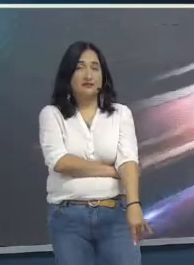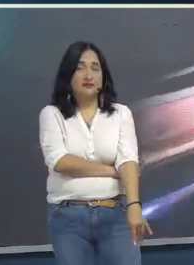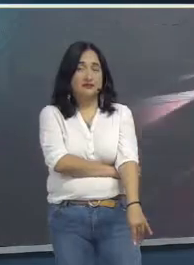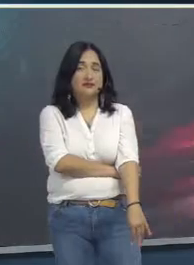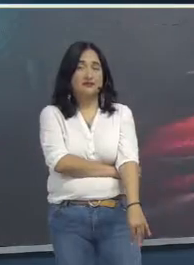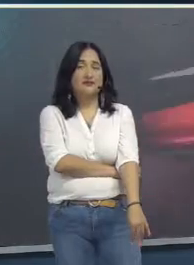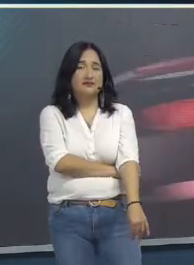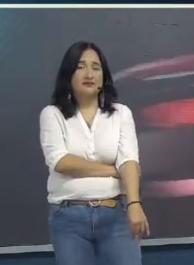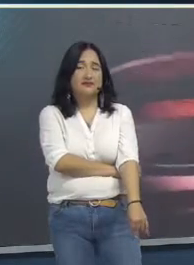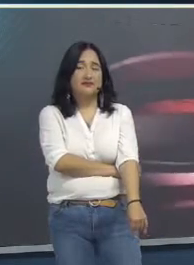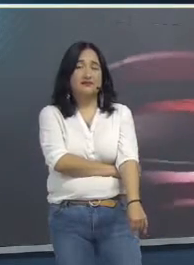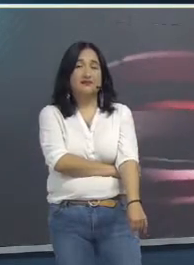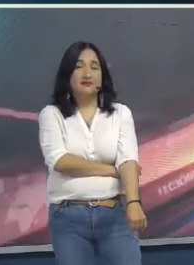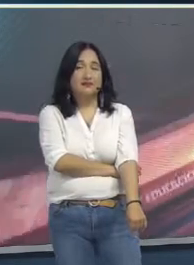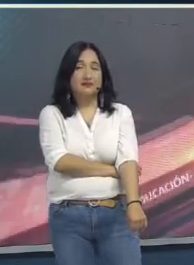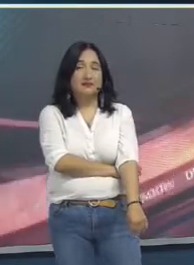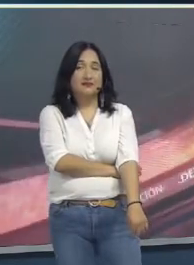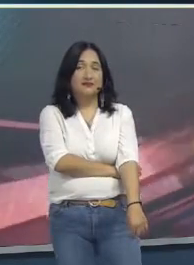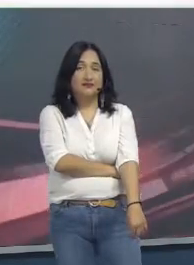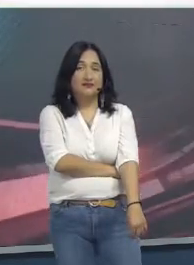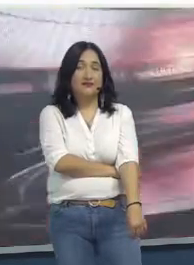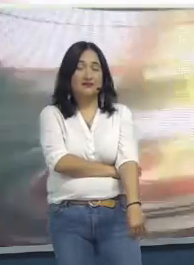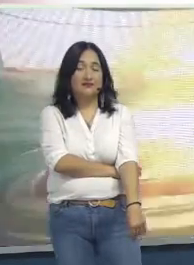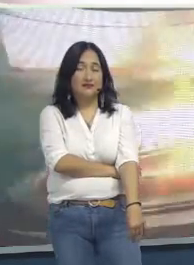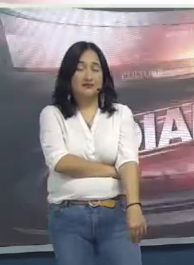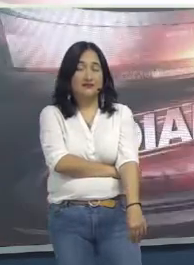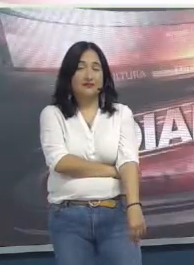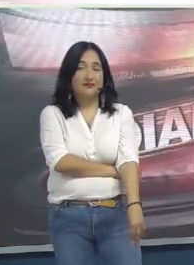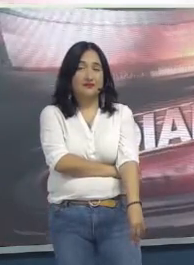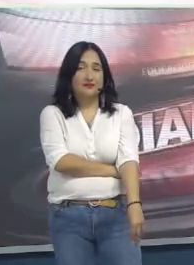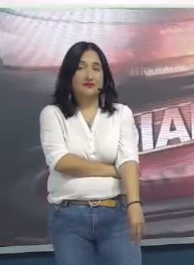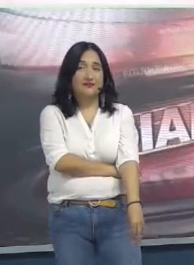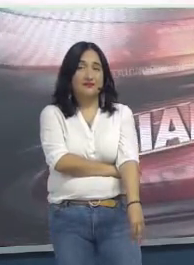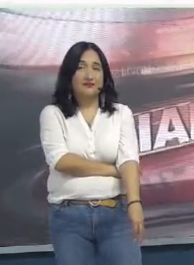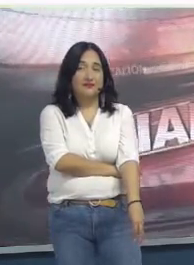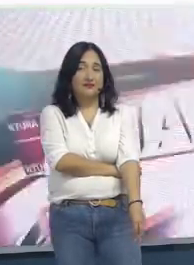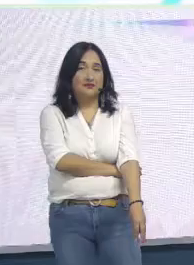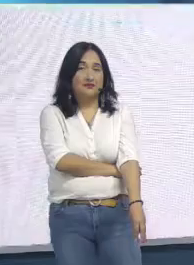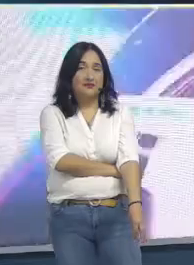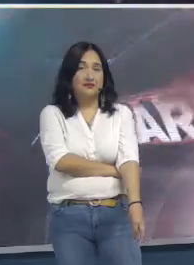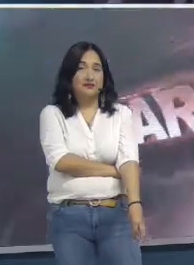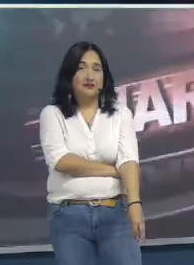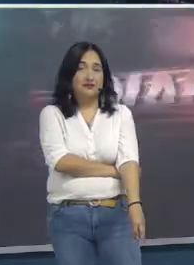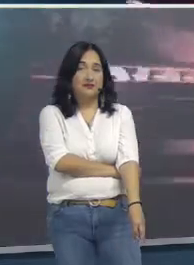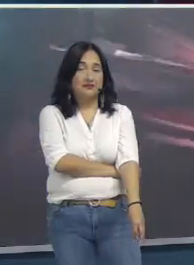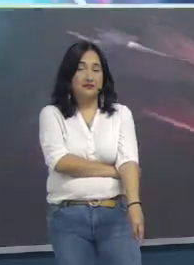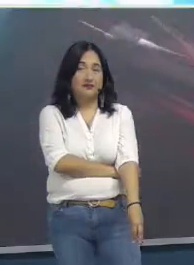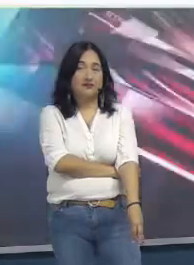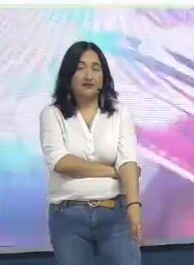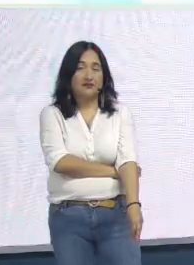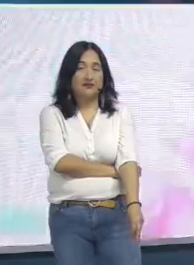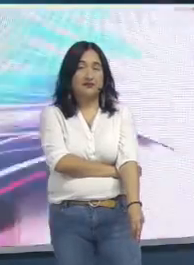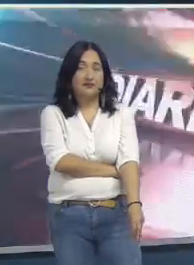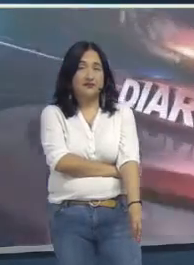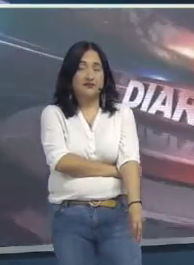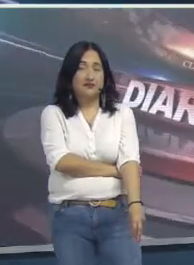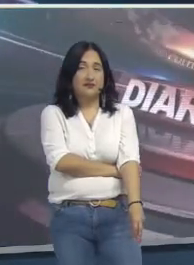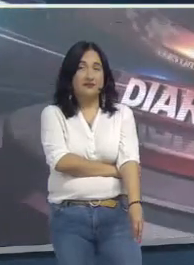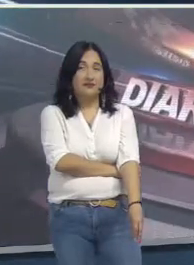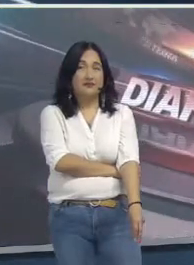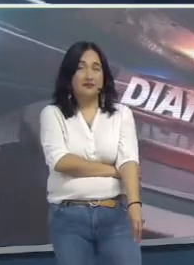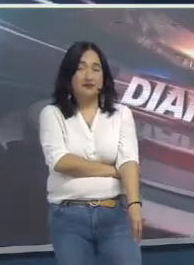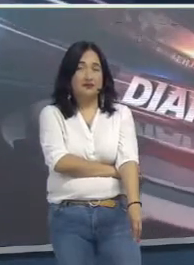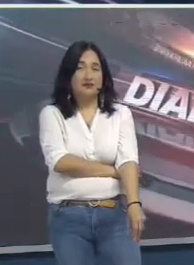tenemos. Esto es un análisis que va pegado a esa situación para poder avanzar en orden a este pedido de todos